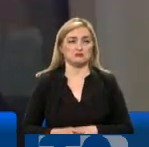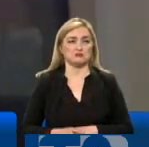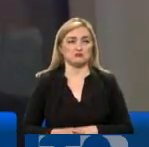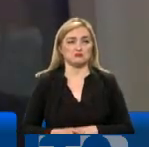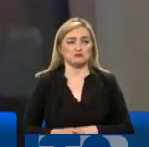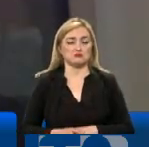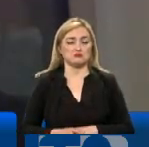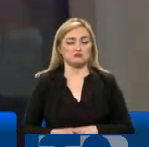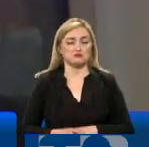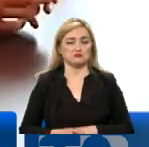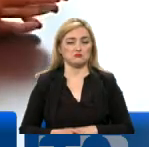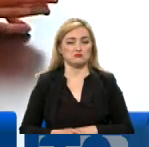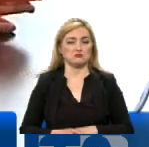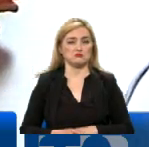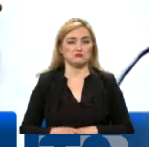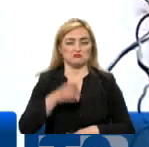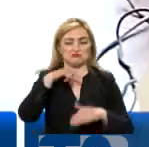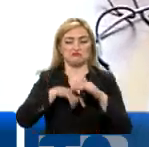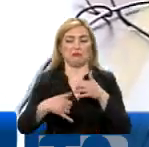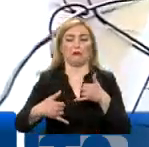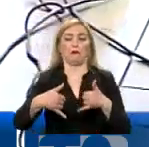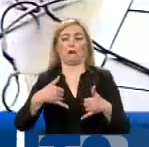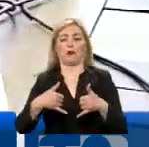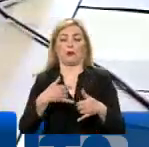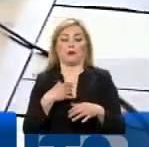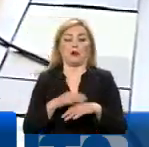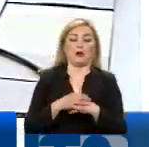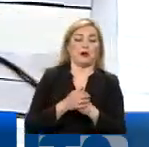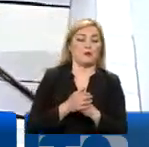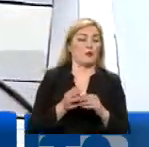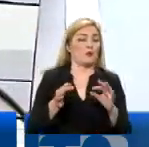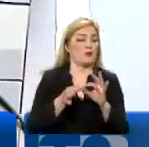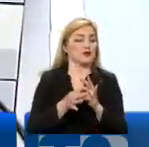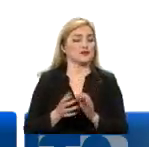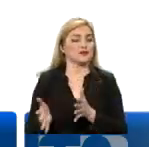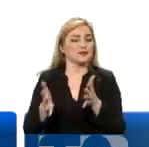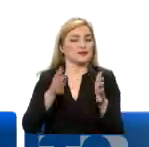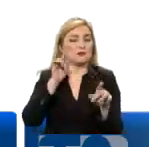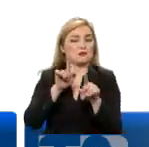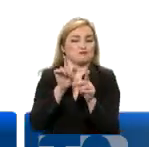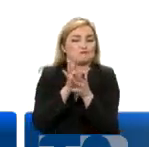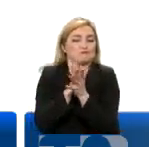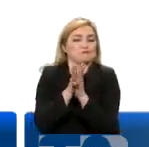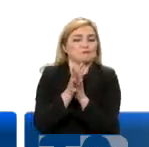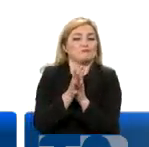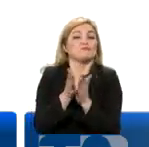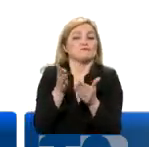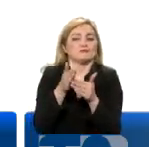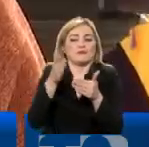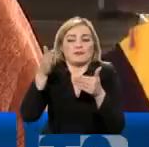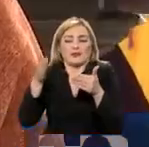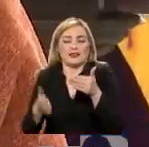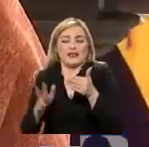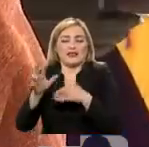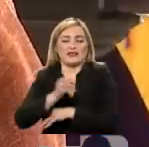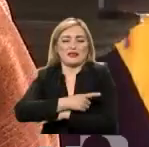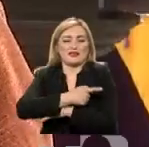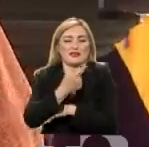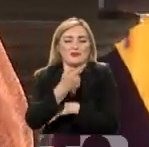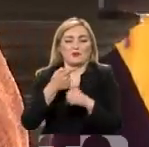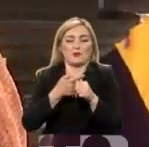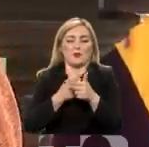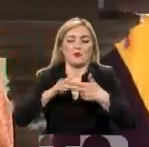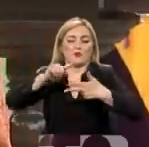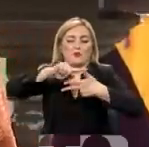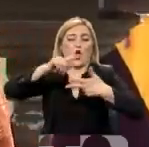en estos juegos. Y si ni eso logra consenso, pues la otra medida es agotar los 30 días para que pase el primer nombre